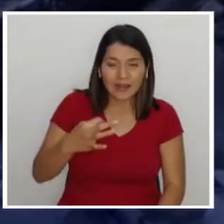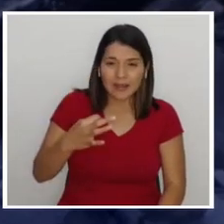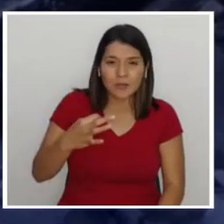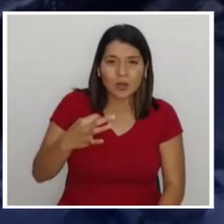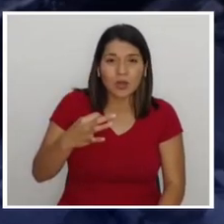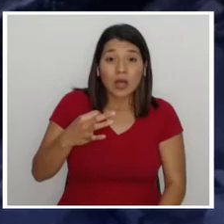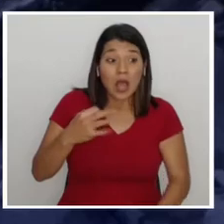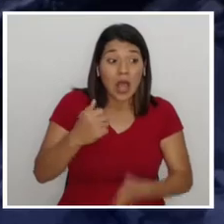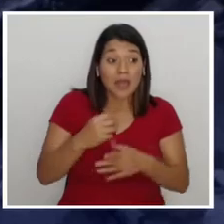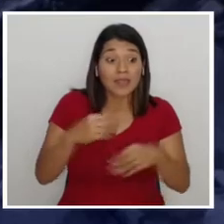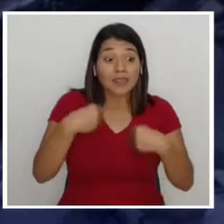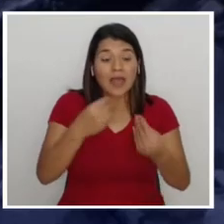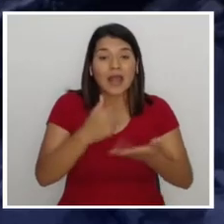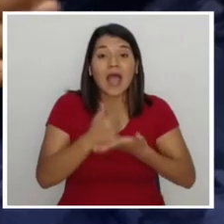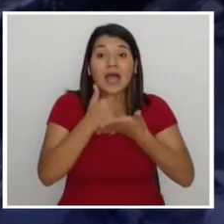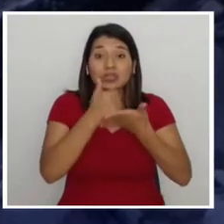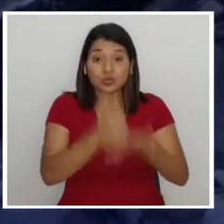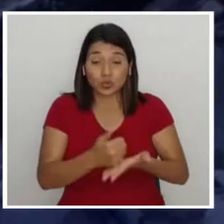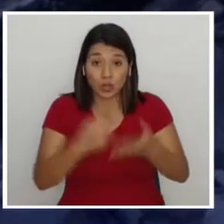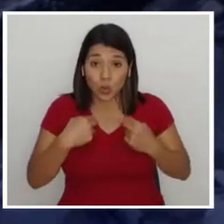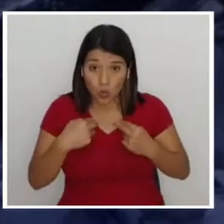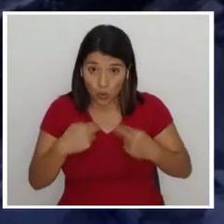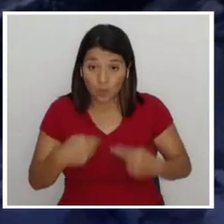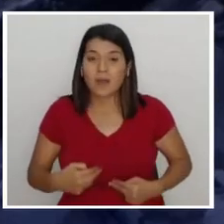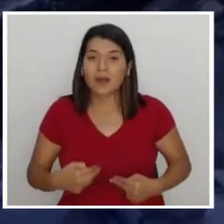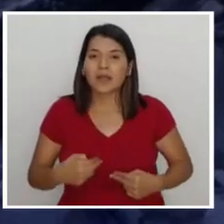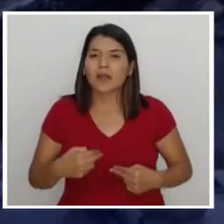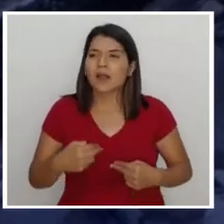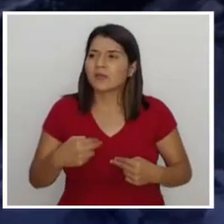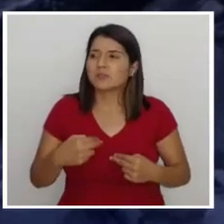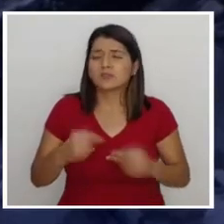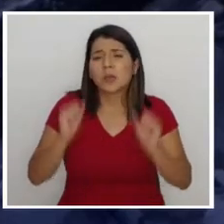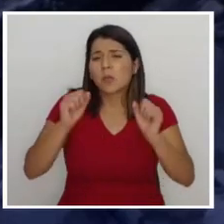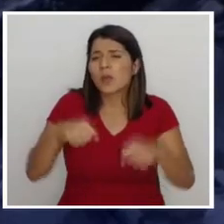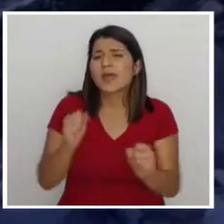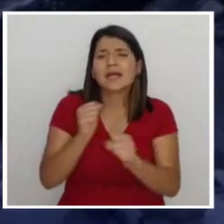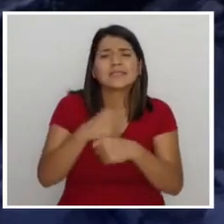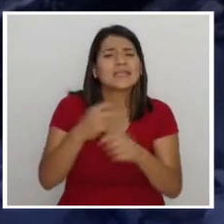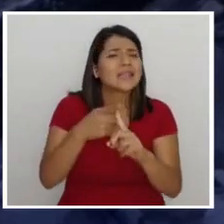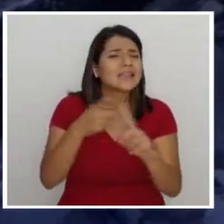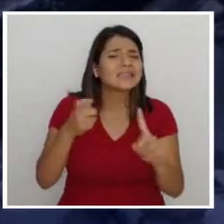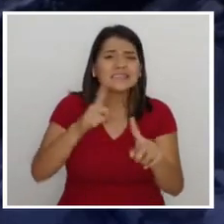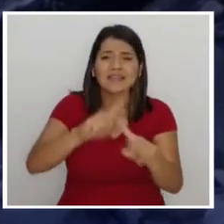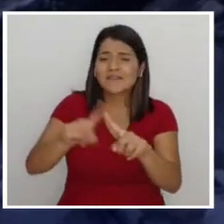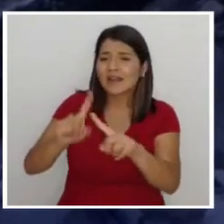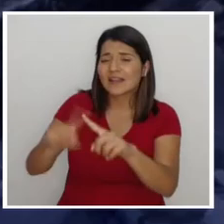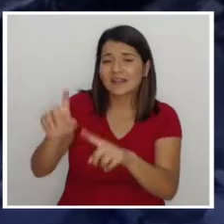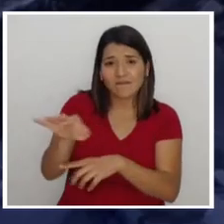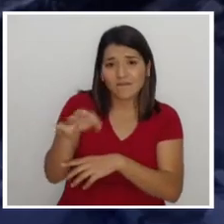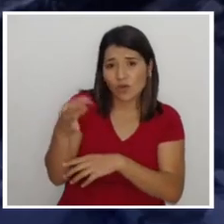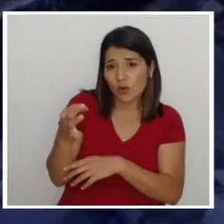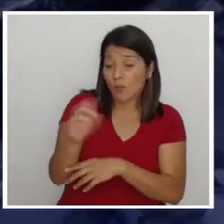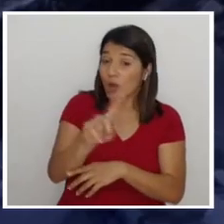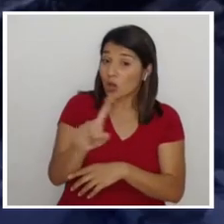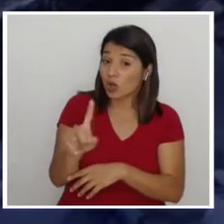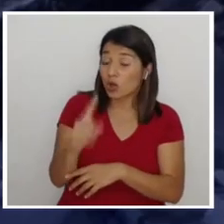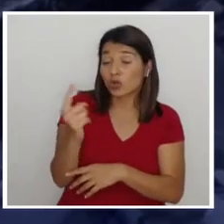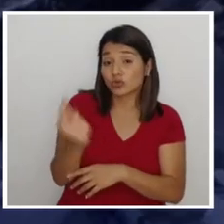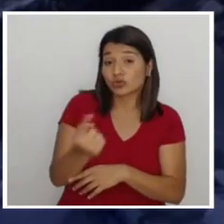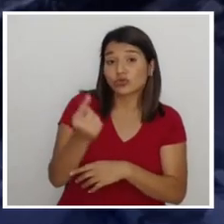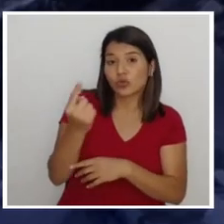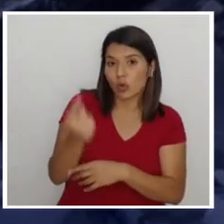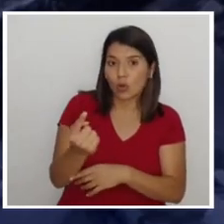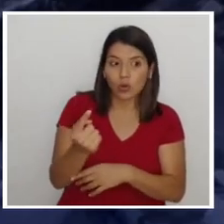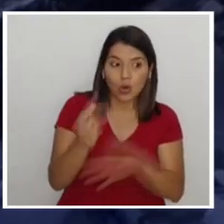humanitaria se despliega desde diferentes ámbitos. No solo tendemos al accidente, no